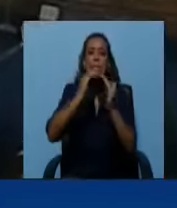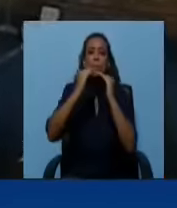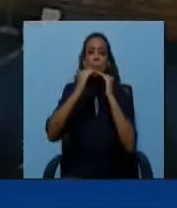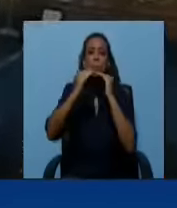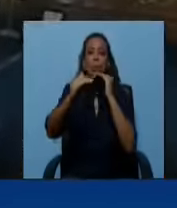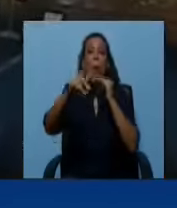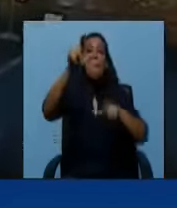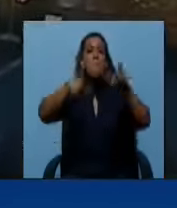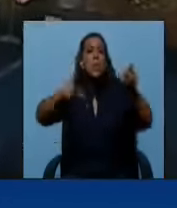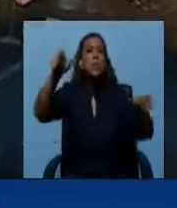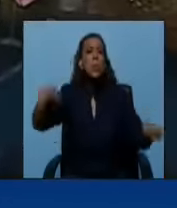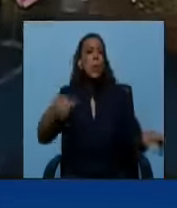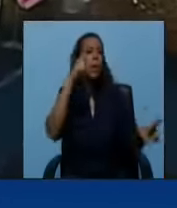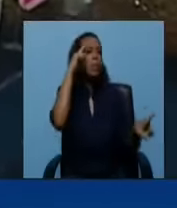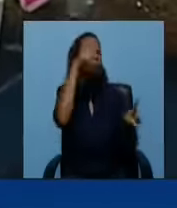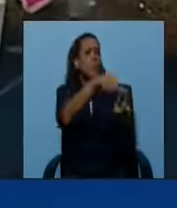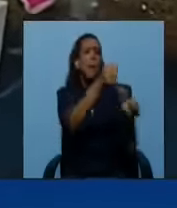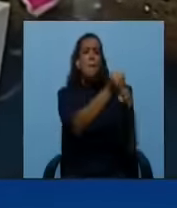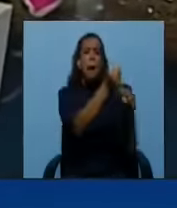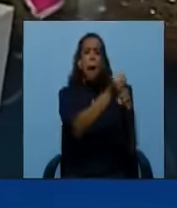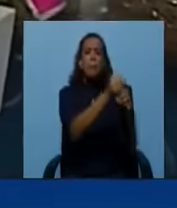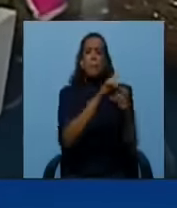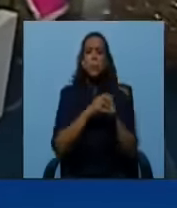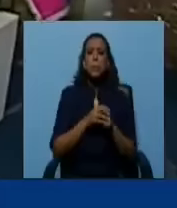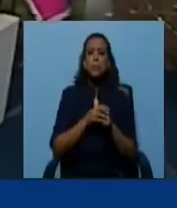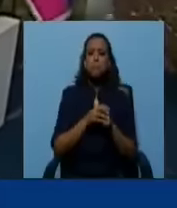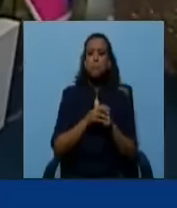La gente trabajando.